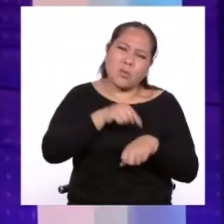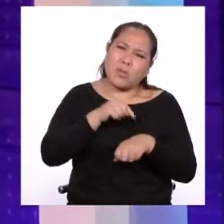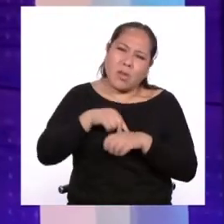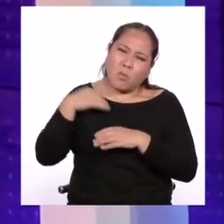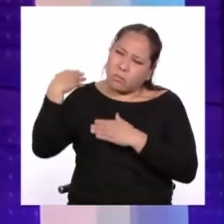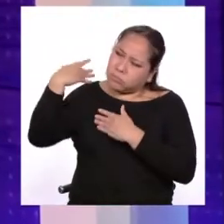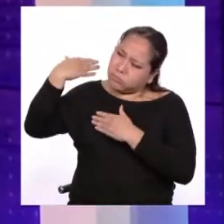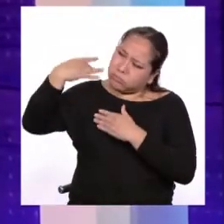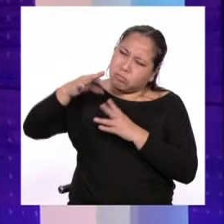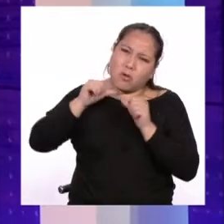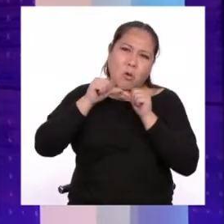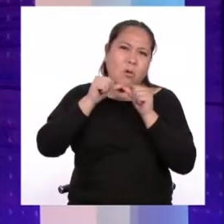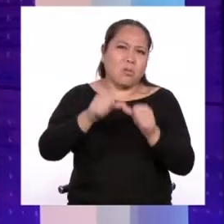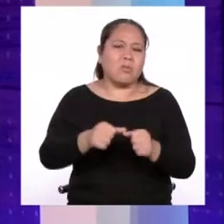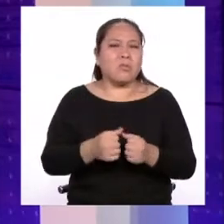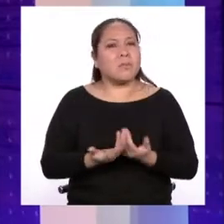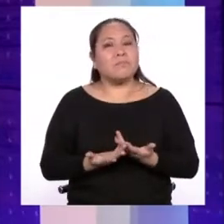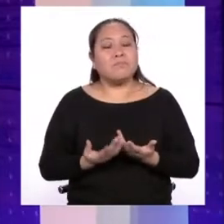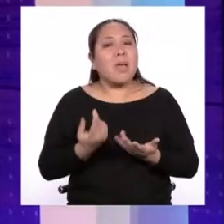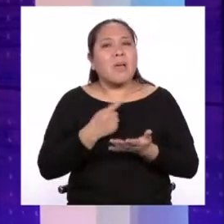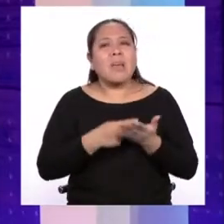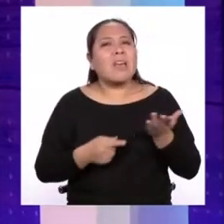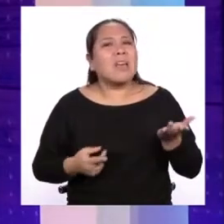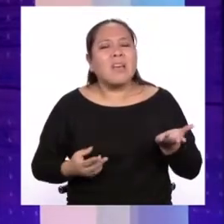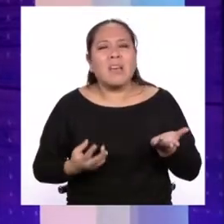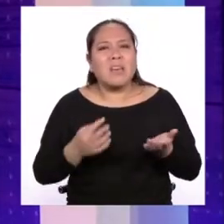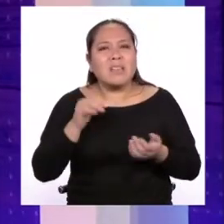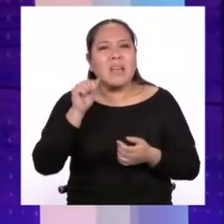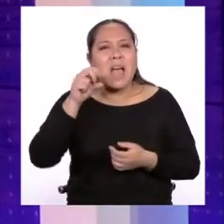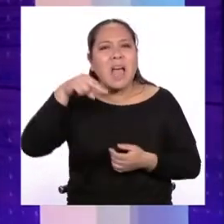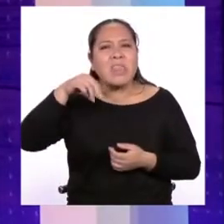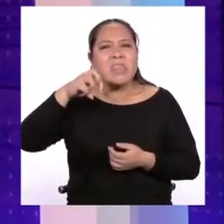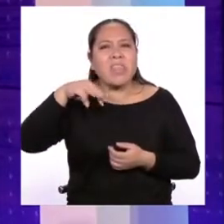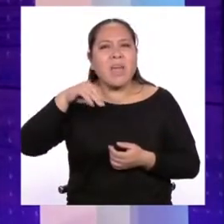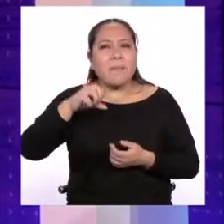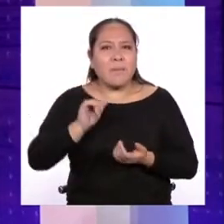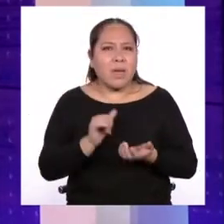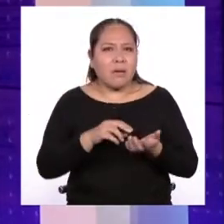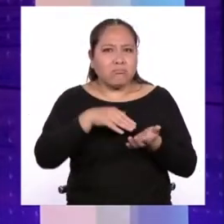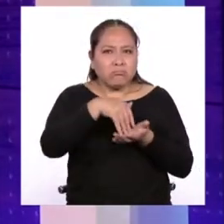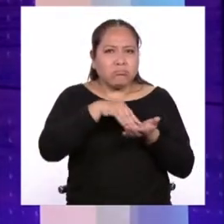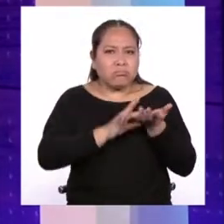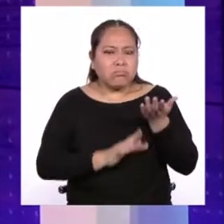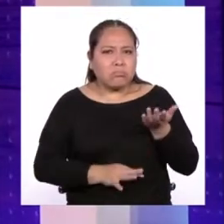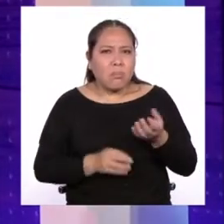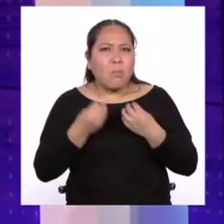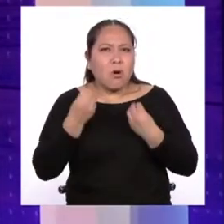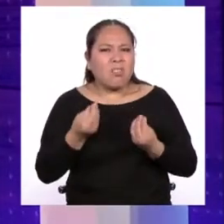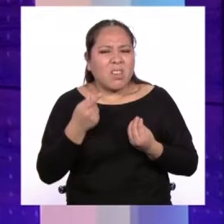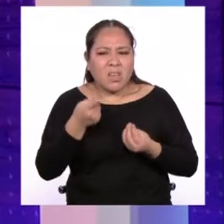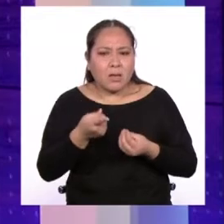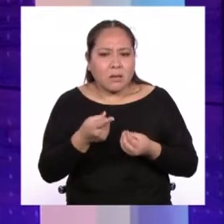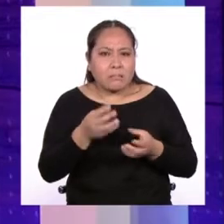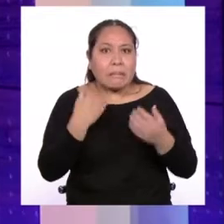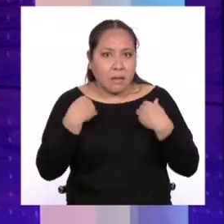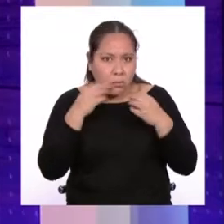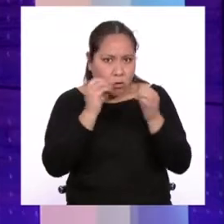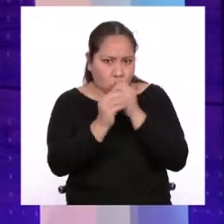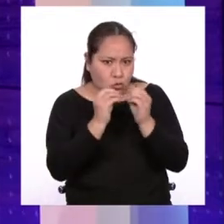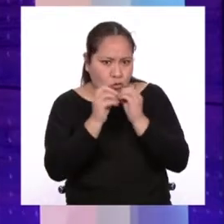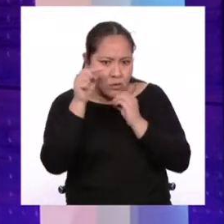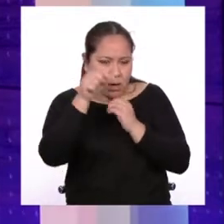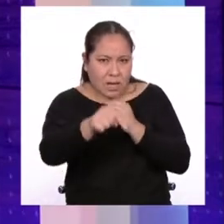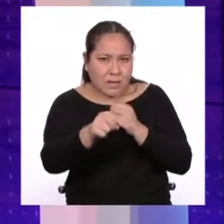¿Pero qué es la anemia? ¿Por qué tenemos que actuar sobre este problema de salud pública?